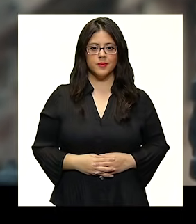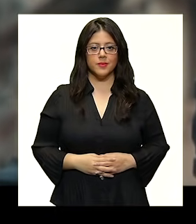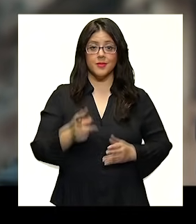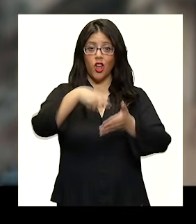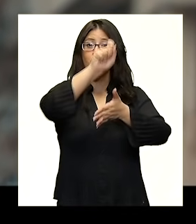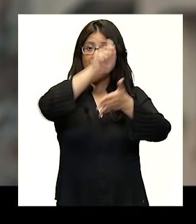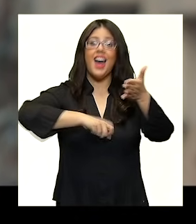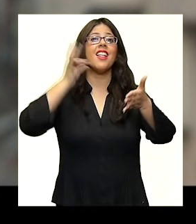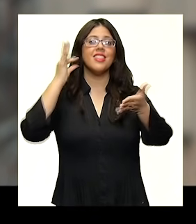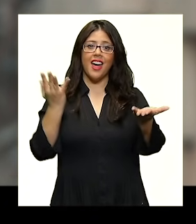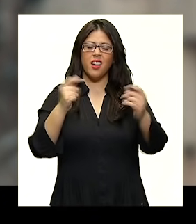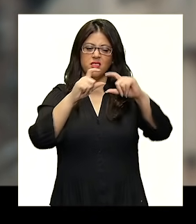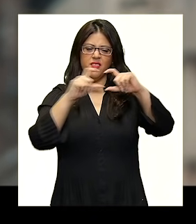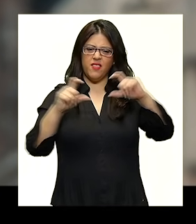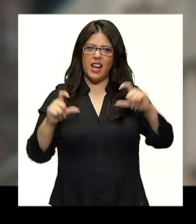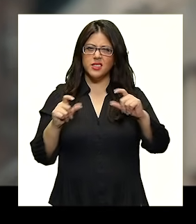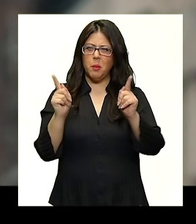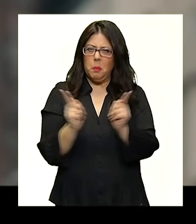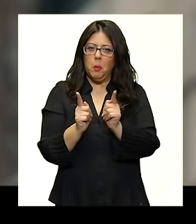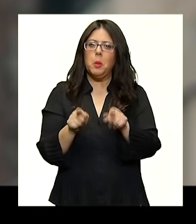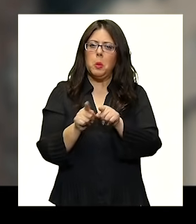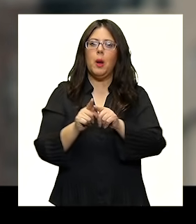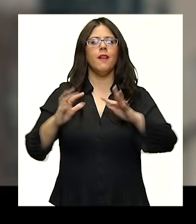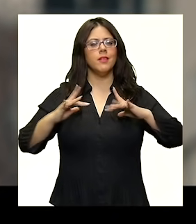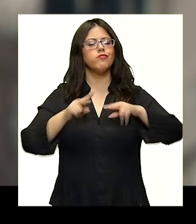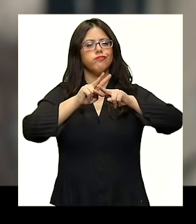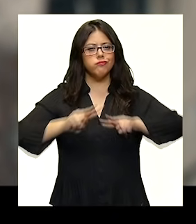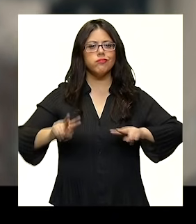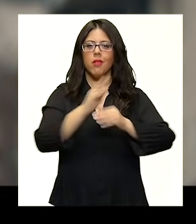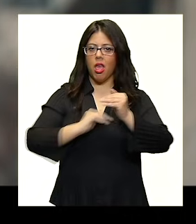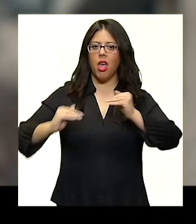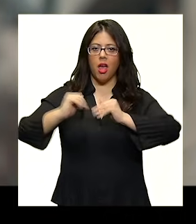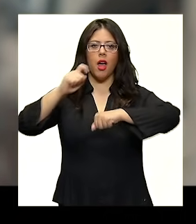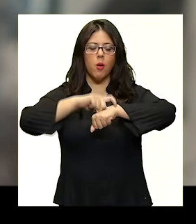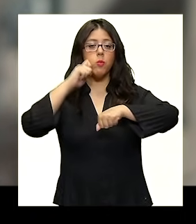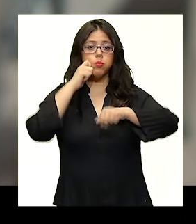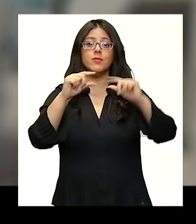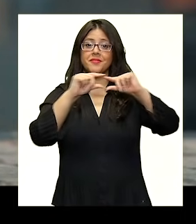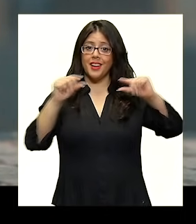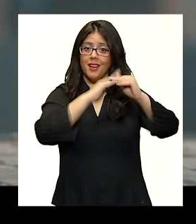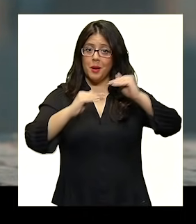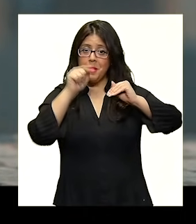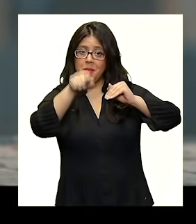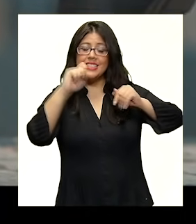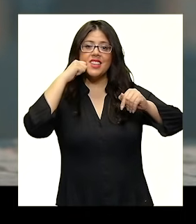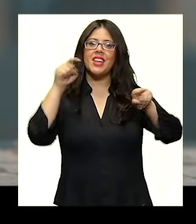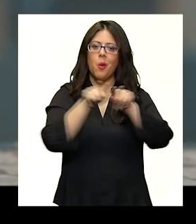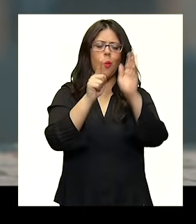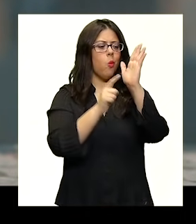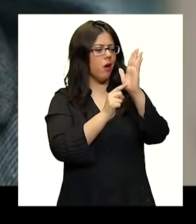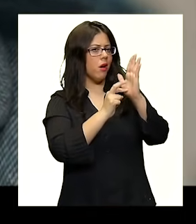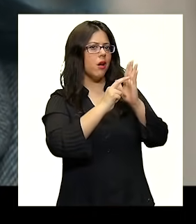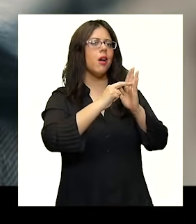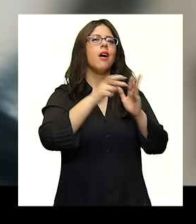¡Estás contratada! Pocas frases dan tanta felicidad y tranquilidad al mismo tiempo. Son frases como esa las que suman